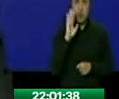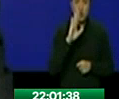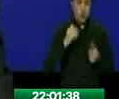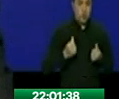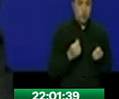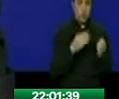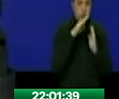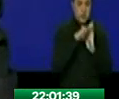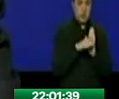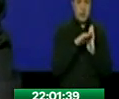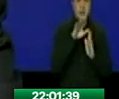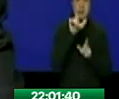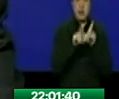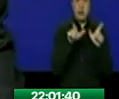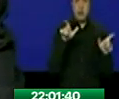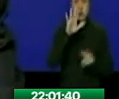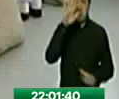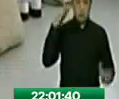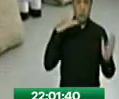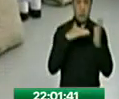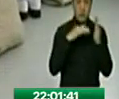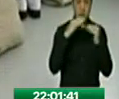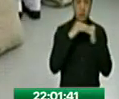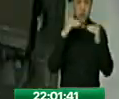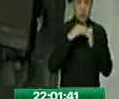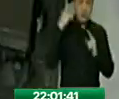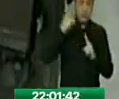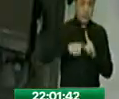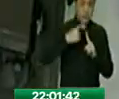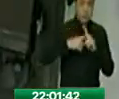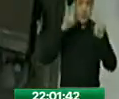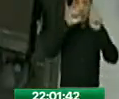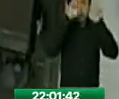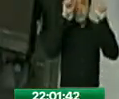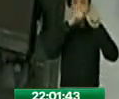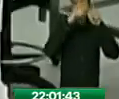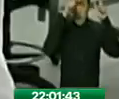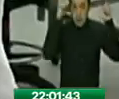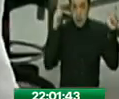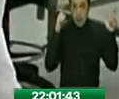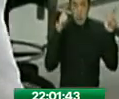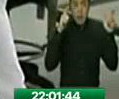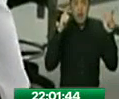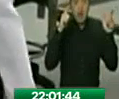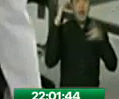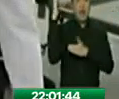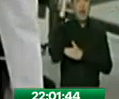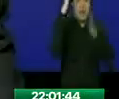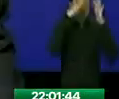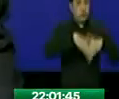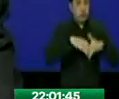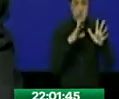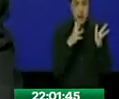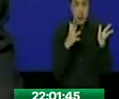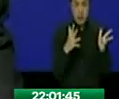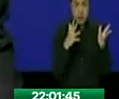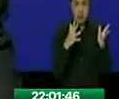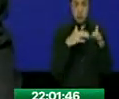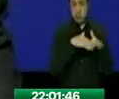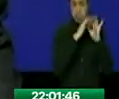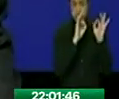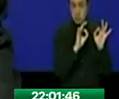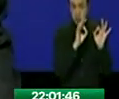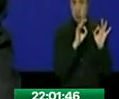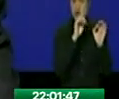ganan más de $5,000 mensuales y las empresas grandes que no se vieron afectadas durante esta emergencia también harán su